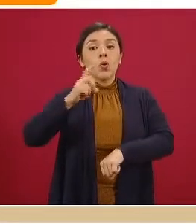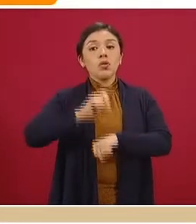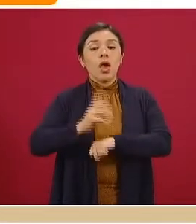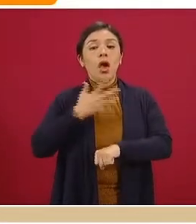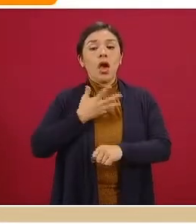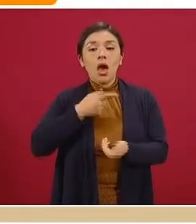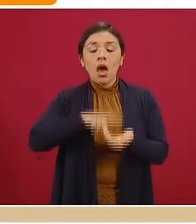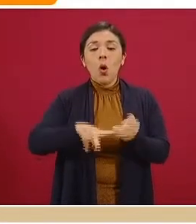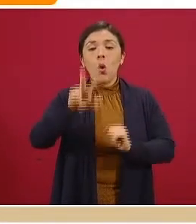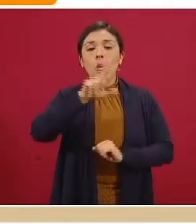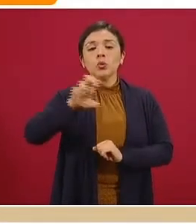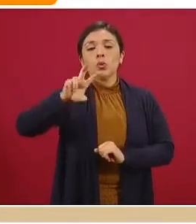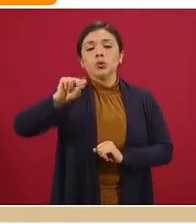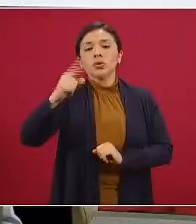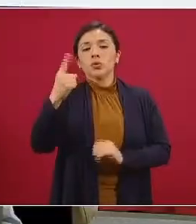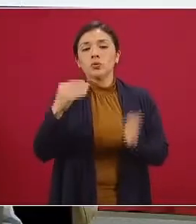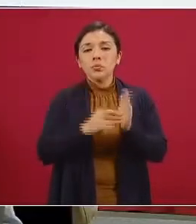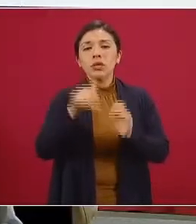suman